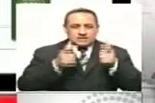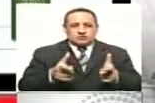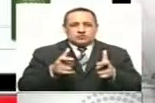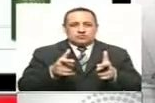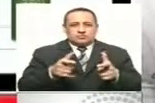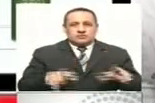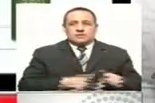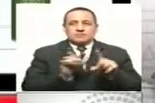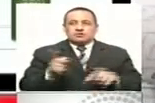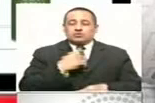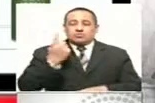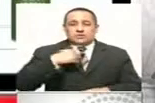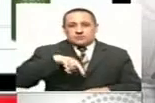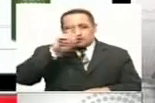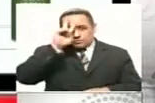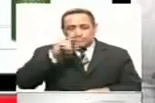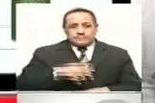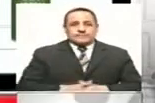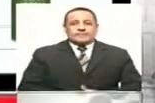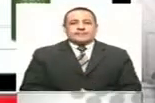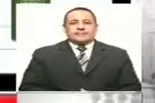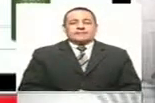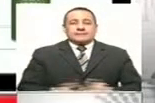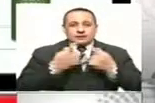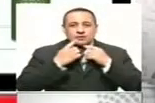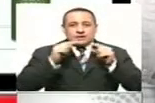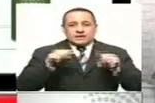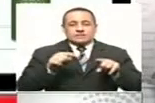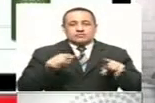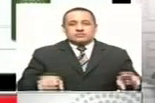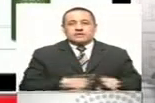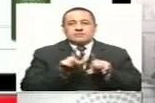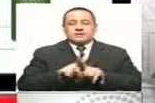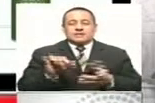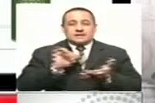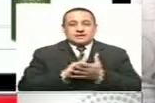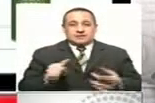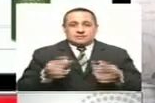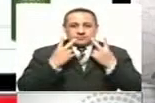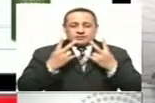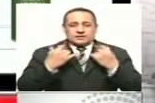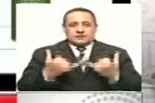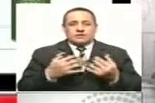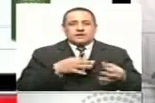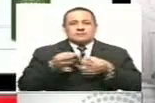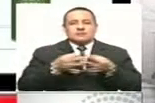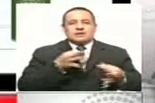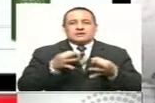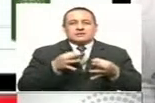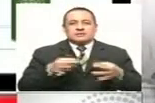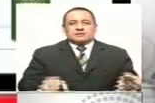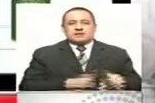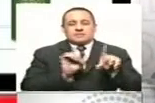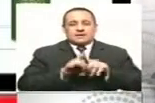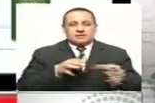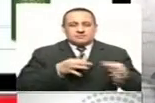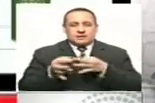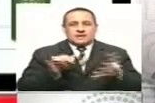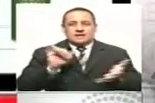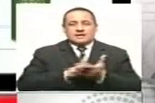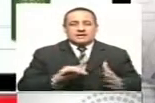es a nivel nacional. Entonces, eso se vio restringido. Y también hay que mencionar que